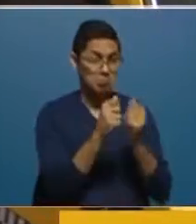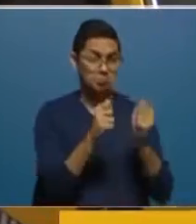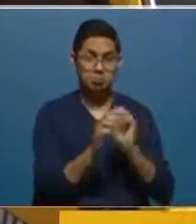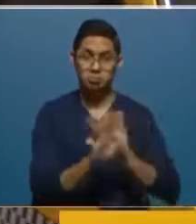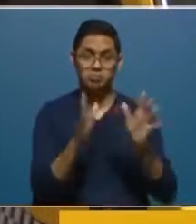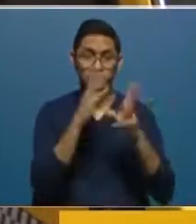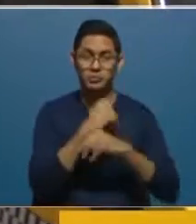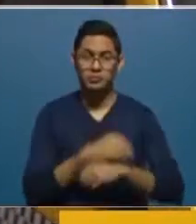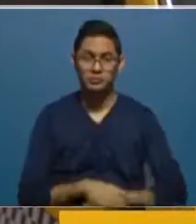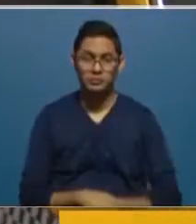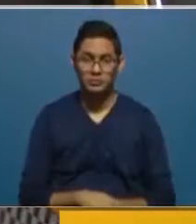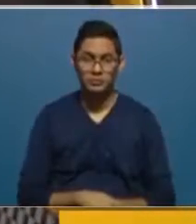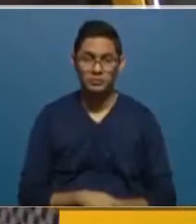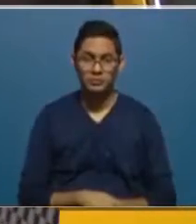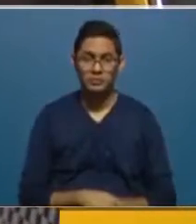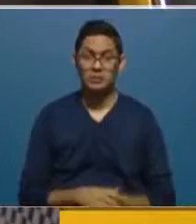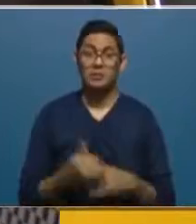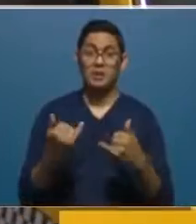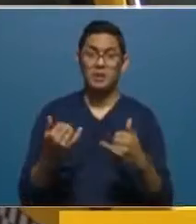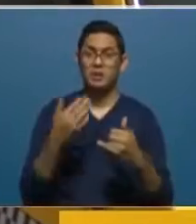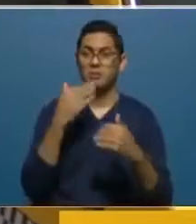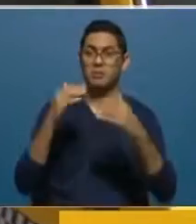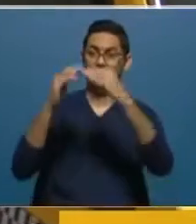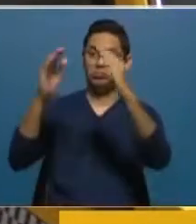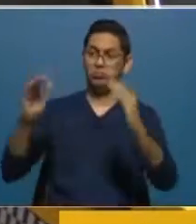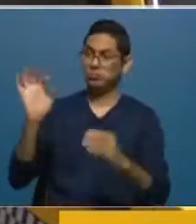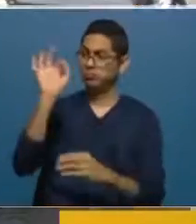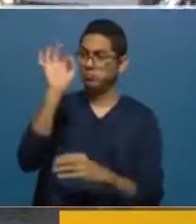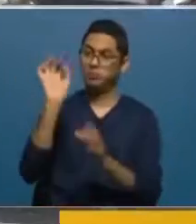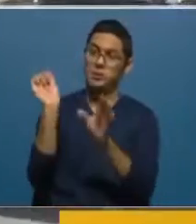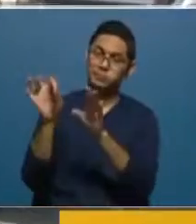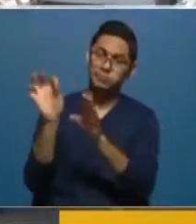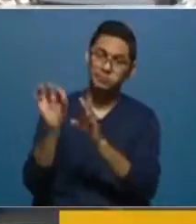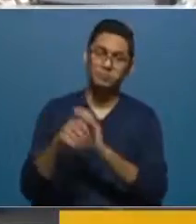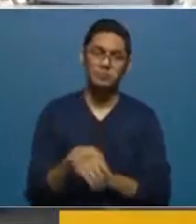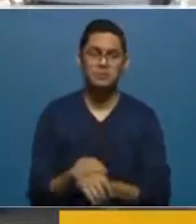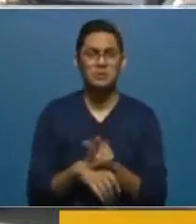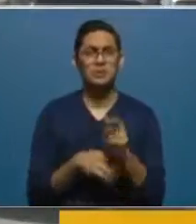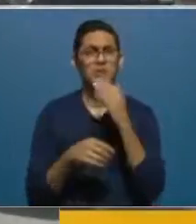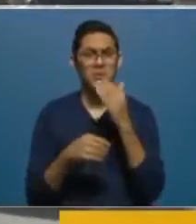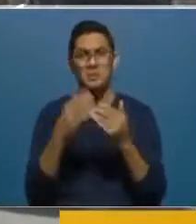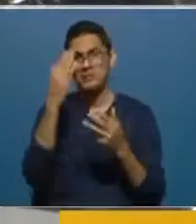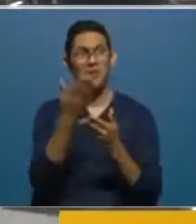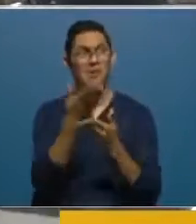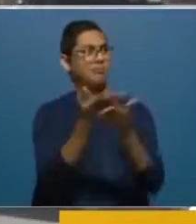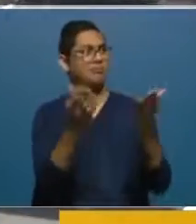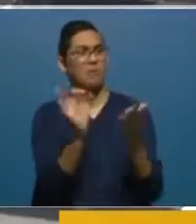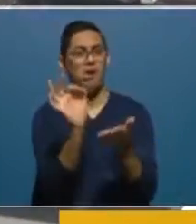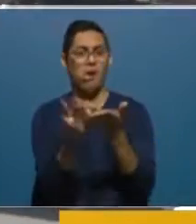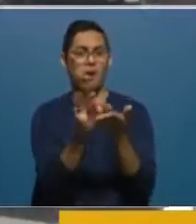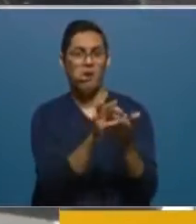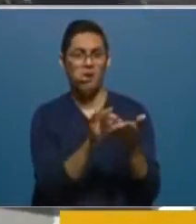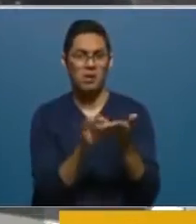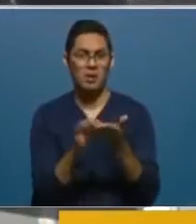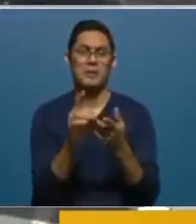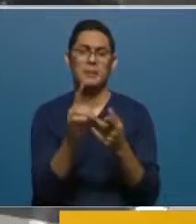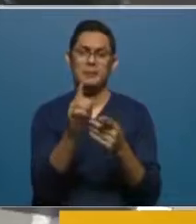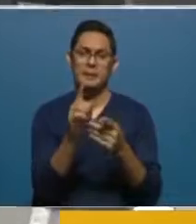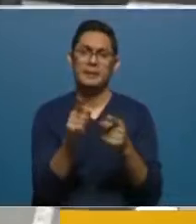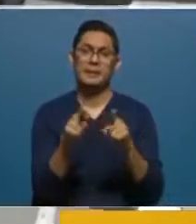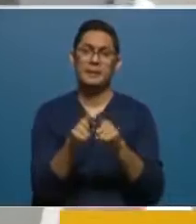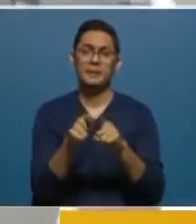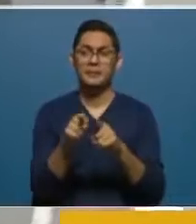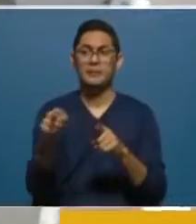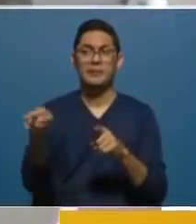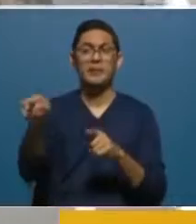máquinas entonces vienen a resolver el problema. Vienen a resolver porque lo que hay es Martinelli. Está buena porque hay muchas monedas en la calle, pero tienen que tener alguien